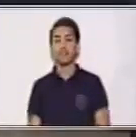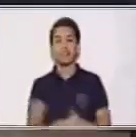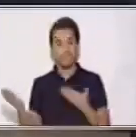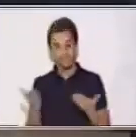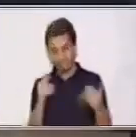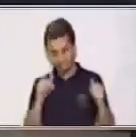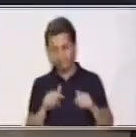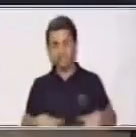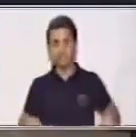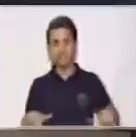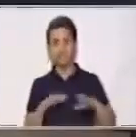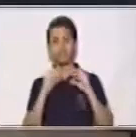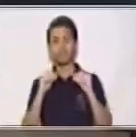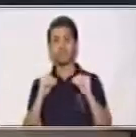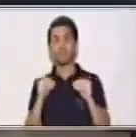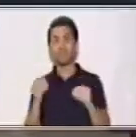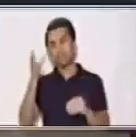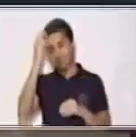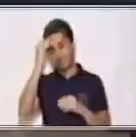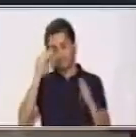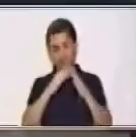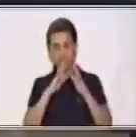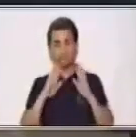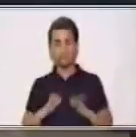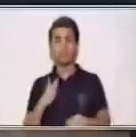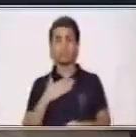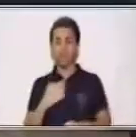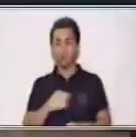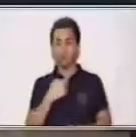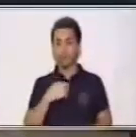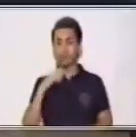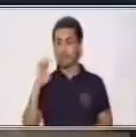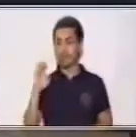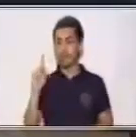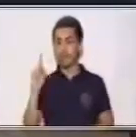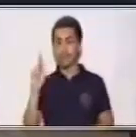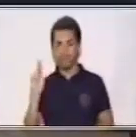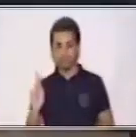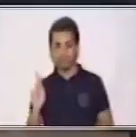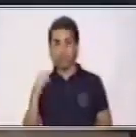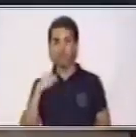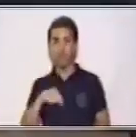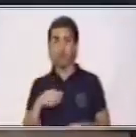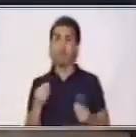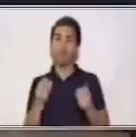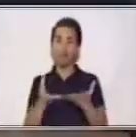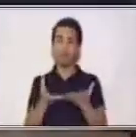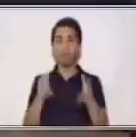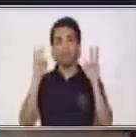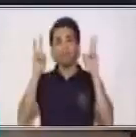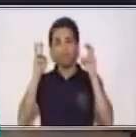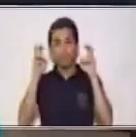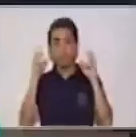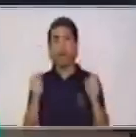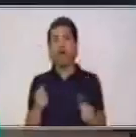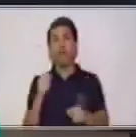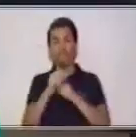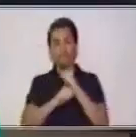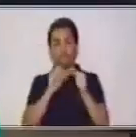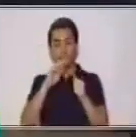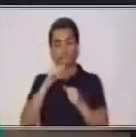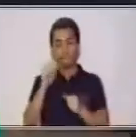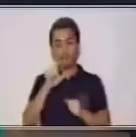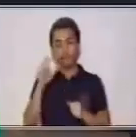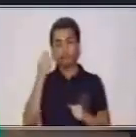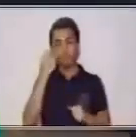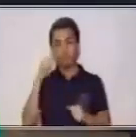Bienvenido a este espacio educativo Aprende en Casa. Soy Edinova y en esta oportunidad desarrollaré el tema Fracciones complejas del área de matemática